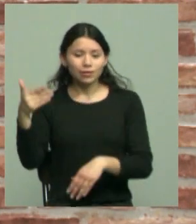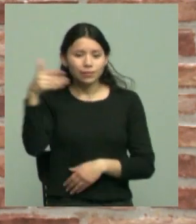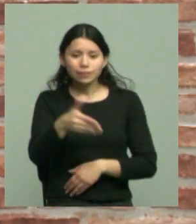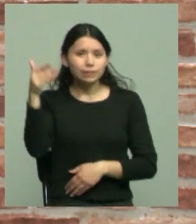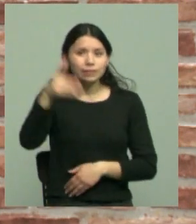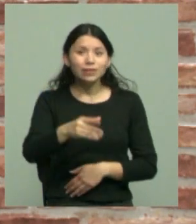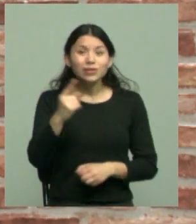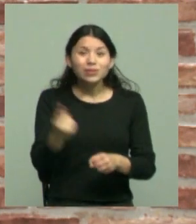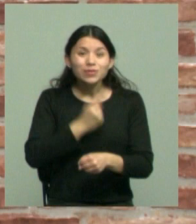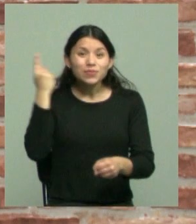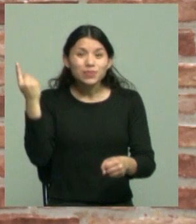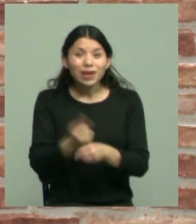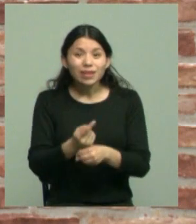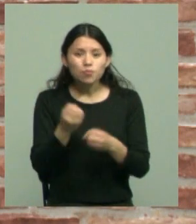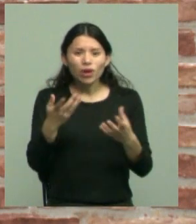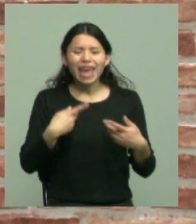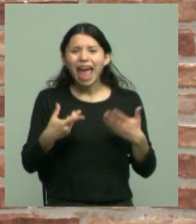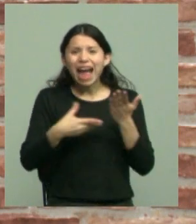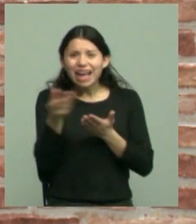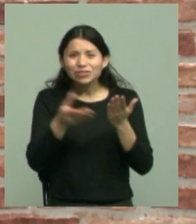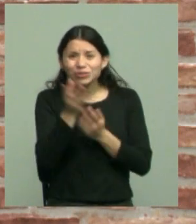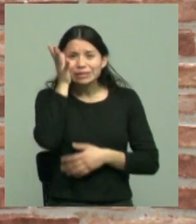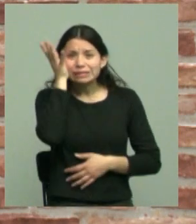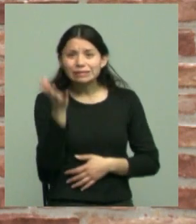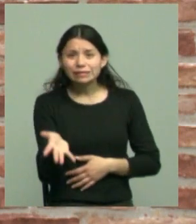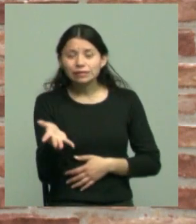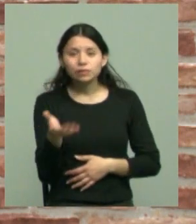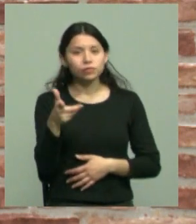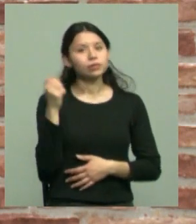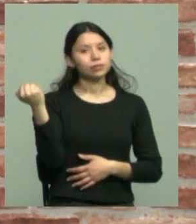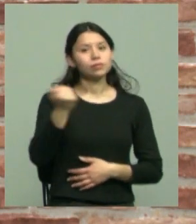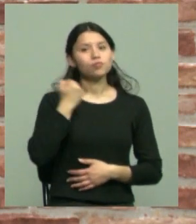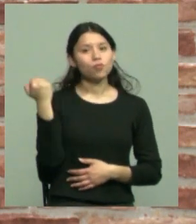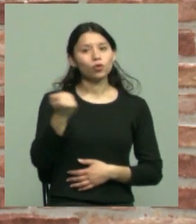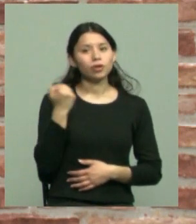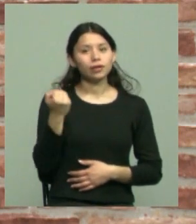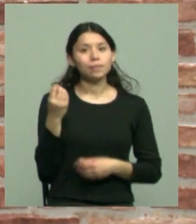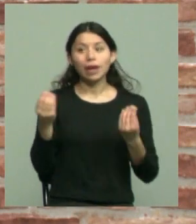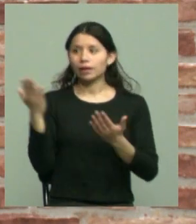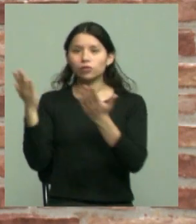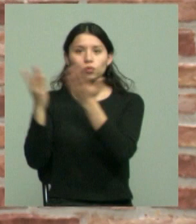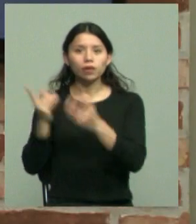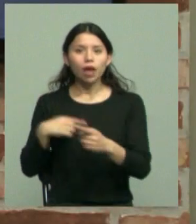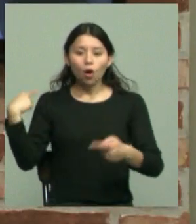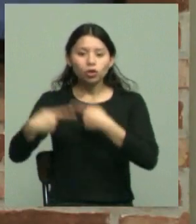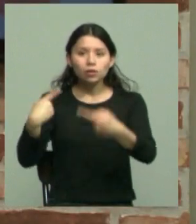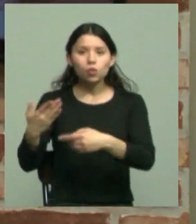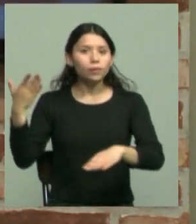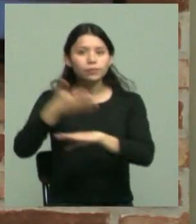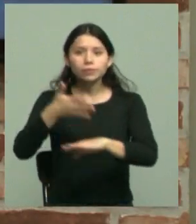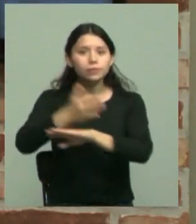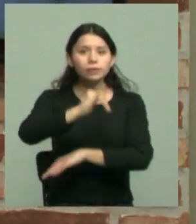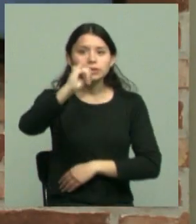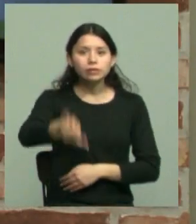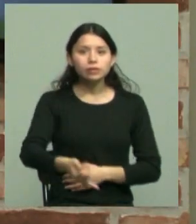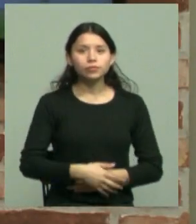una posibilidad de mejorar las condiciones para no perder a esos alumnos y alumnas. Tal cual, apunta a